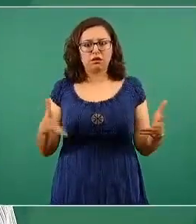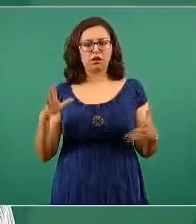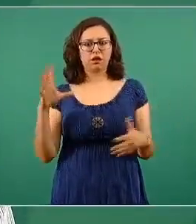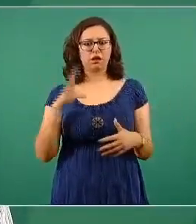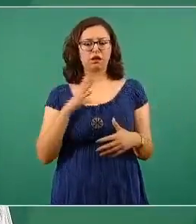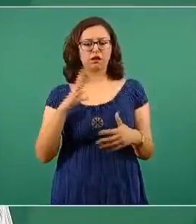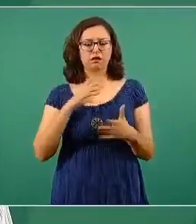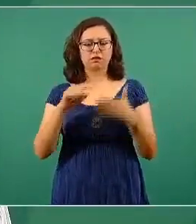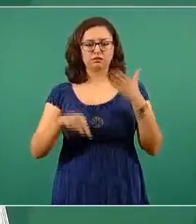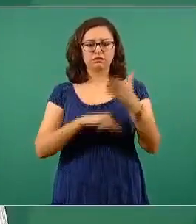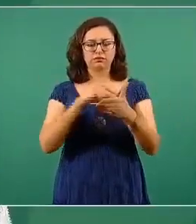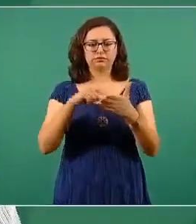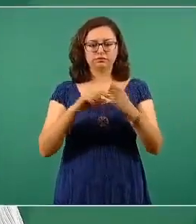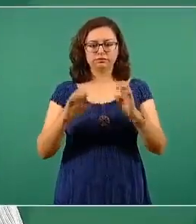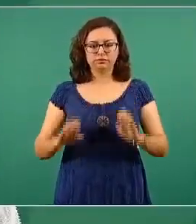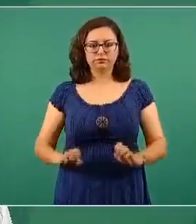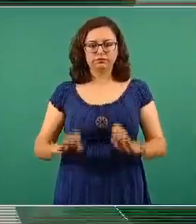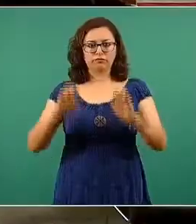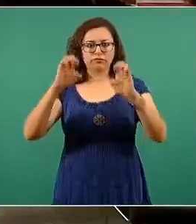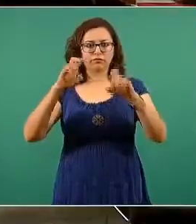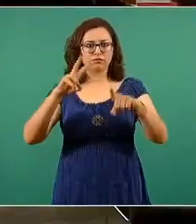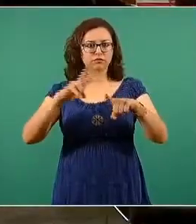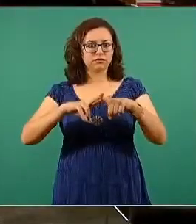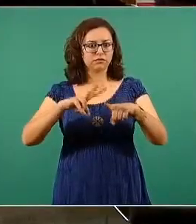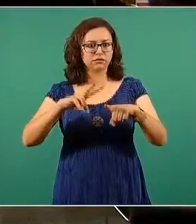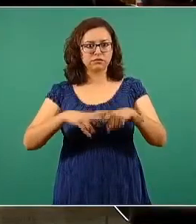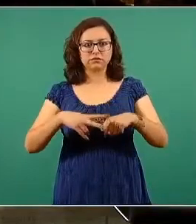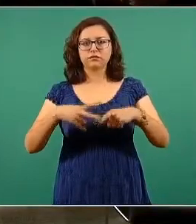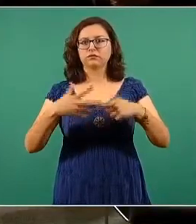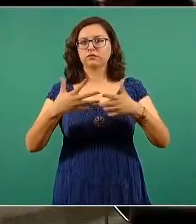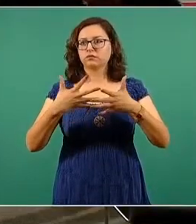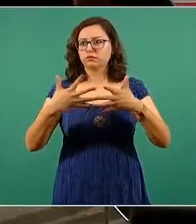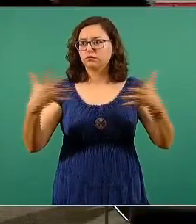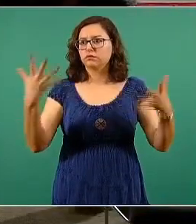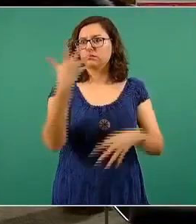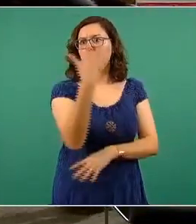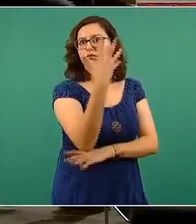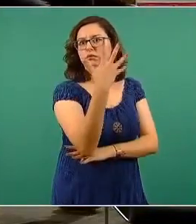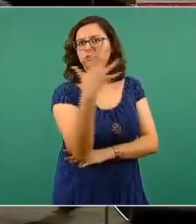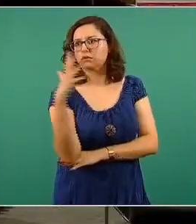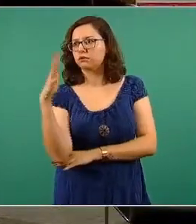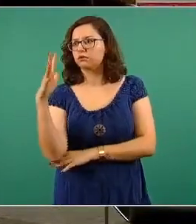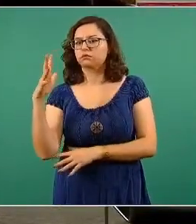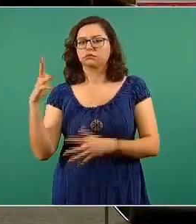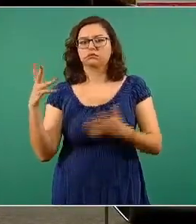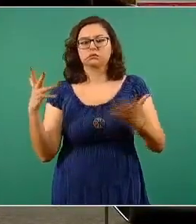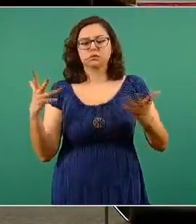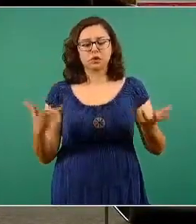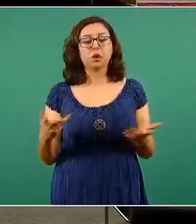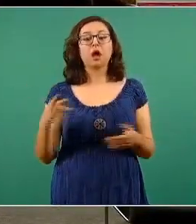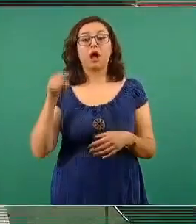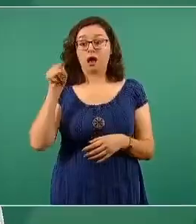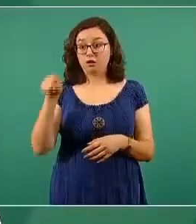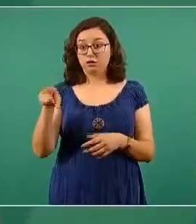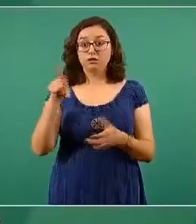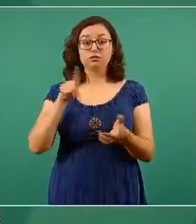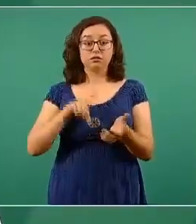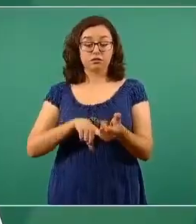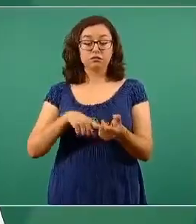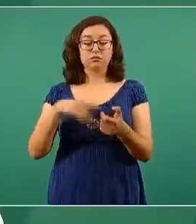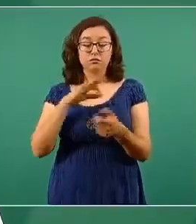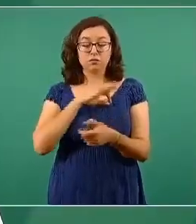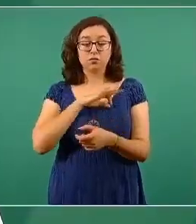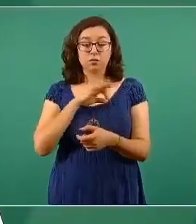áreas, edificios, grandes parques, grandes zonas que pueden utilizarse inclusive para la actividad